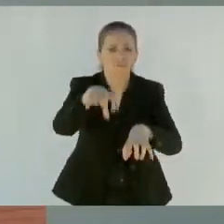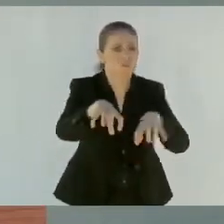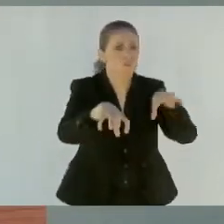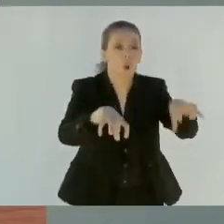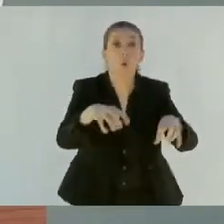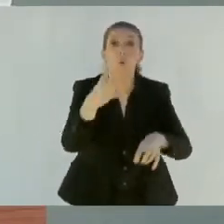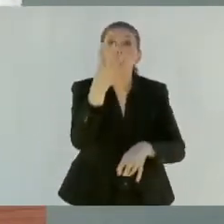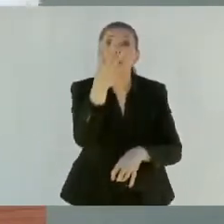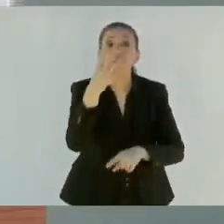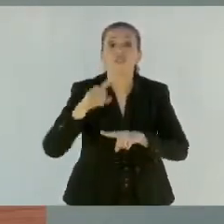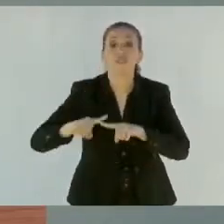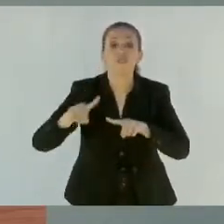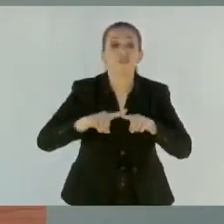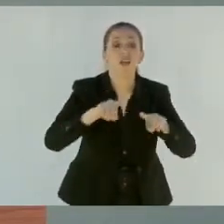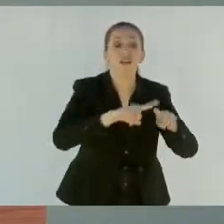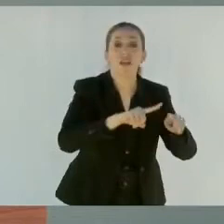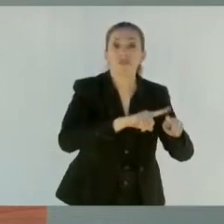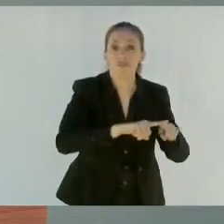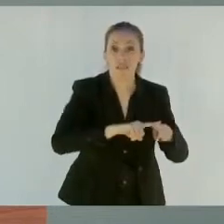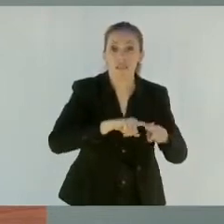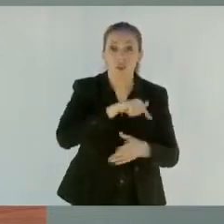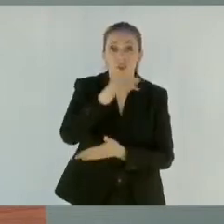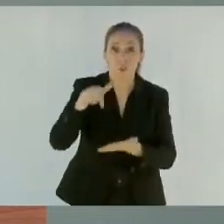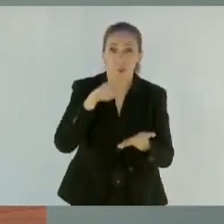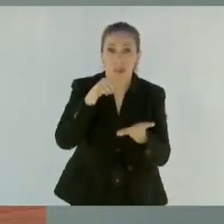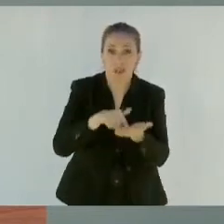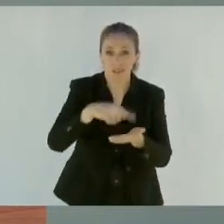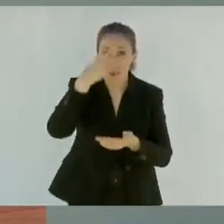eso sí lo terminaban.